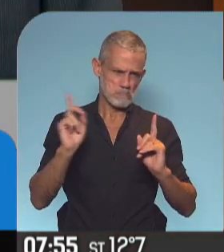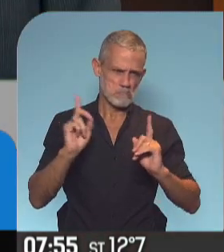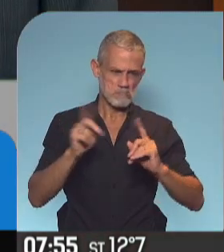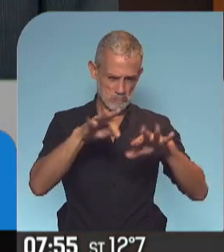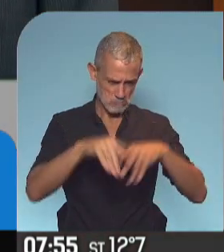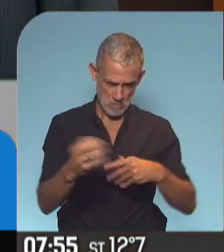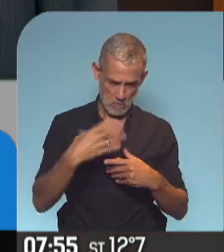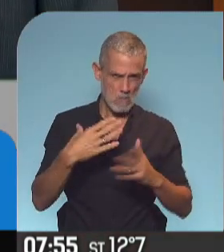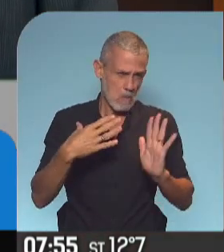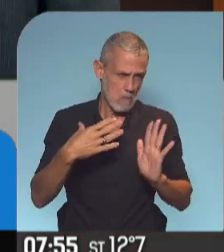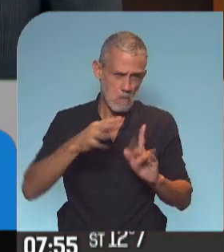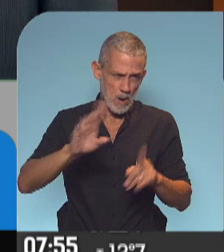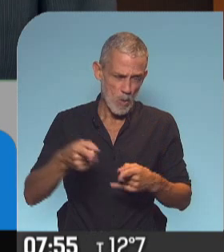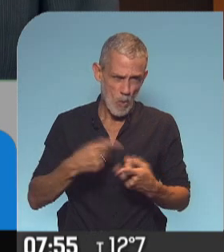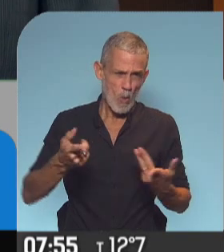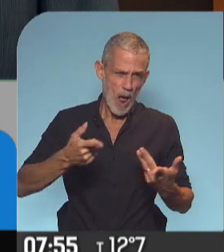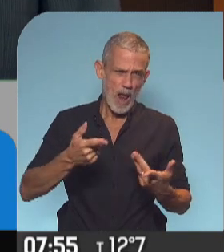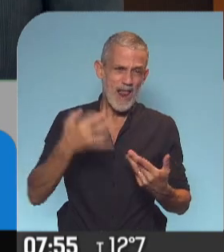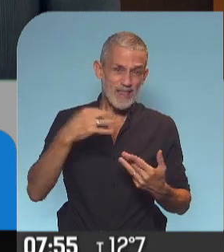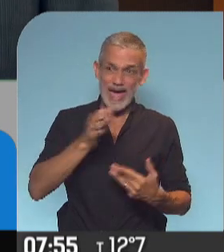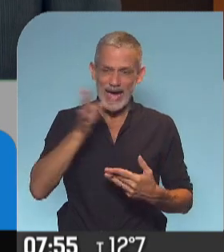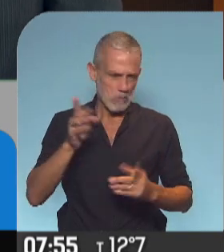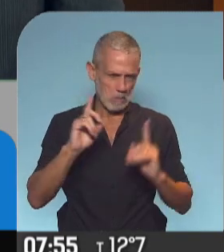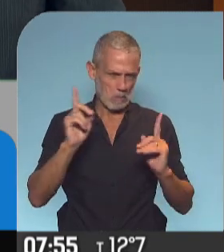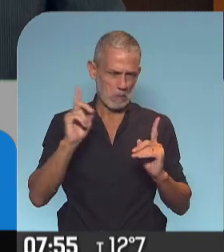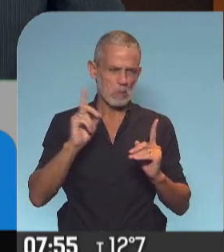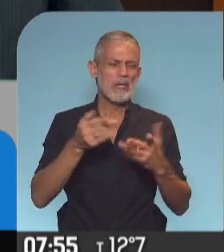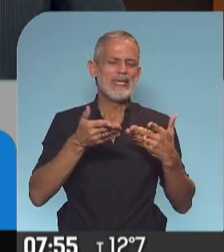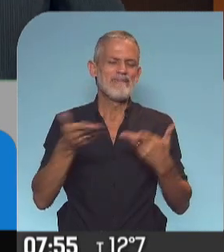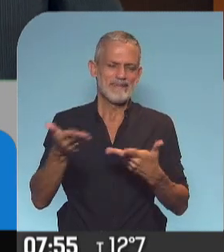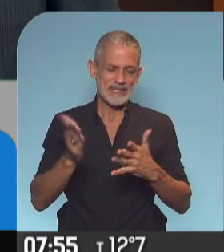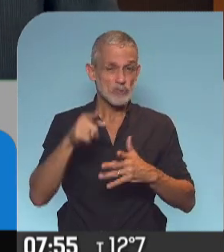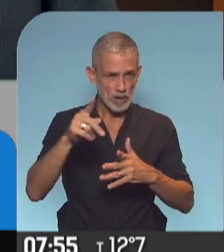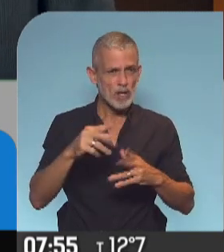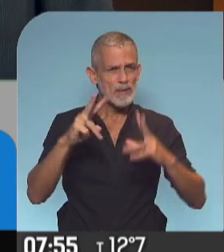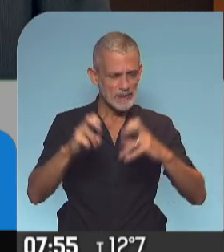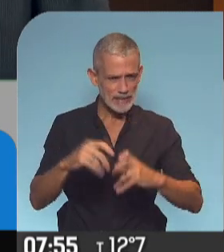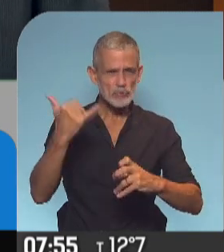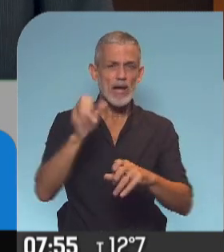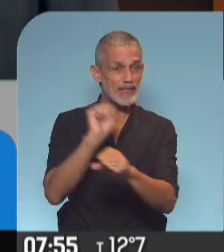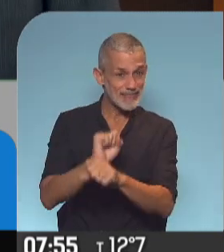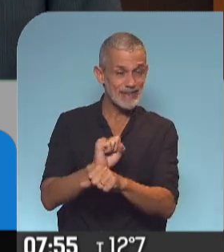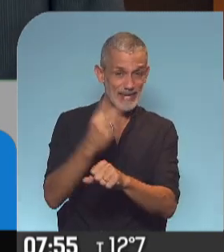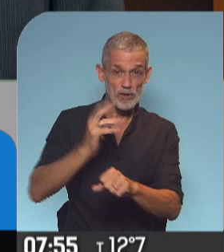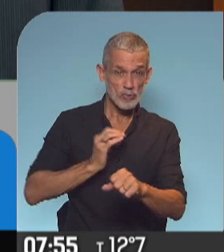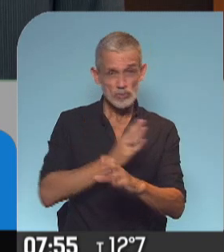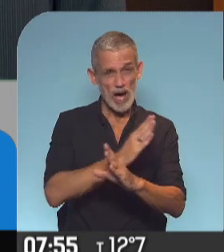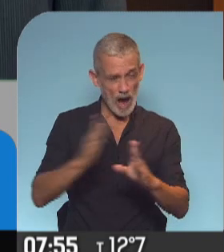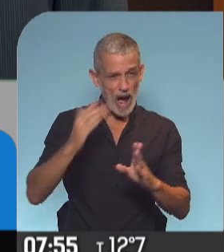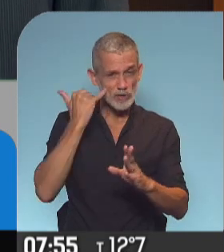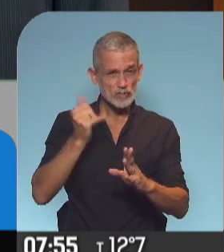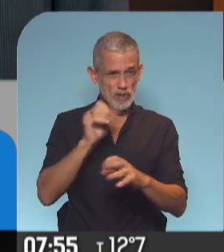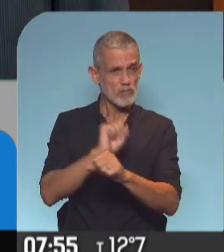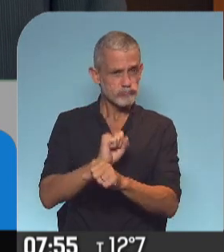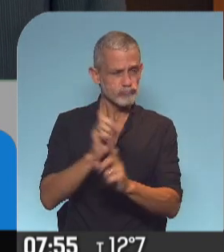significa un perjuicio para su situación recordamos alessio está procesado detenidos de hace dos años y además en estos